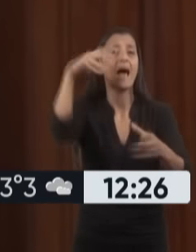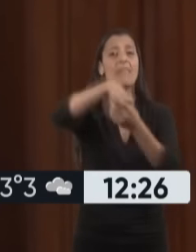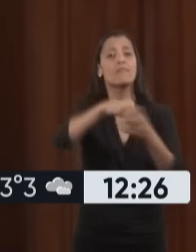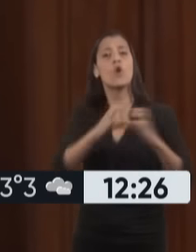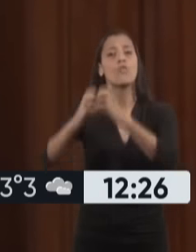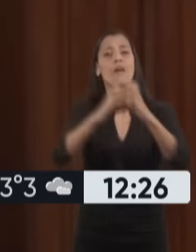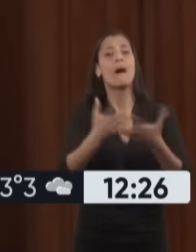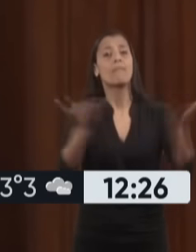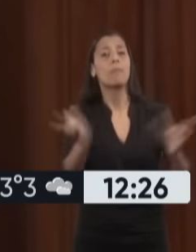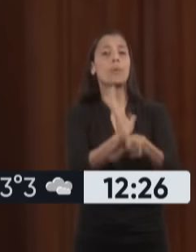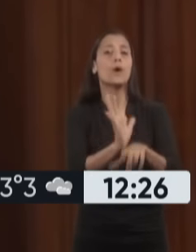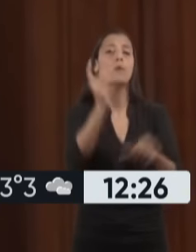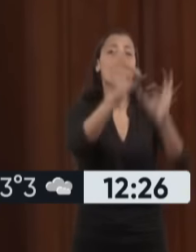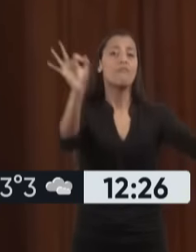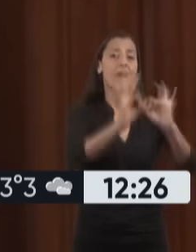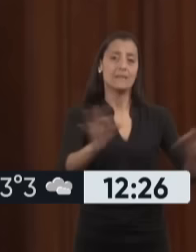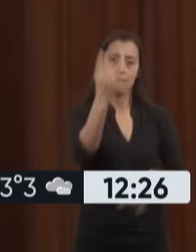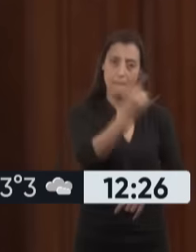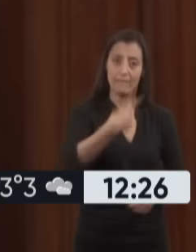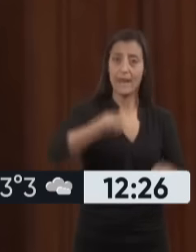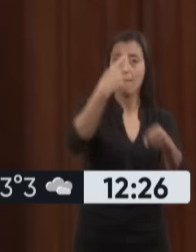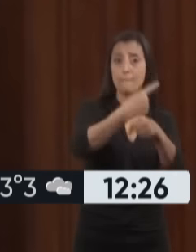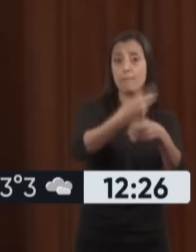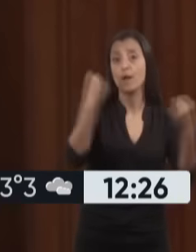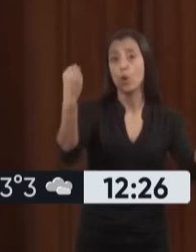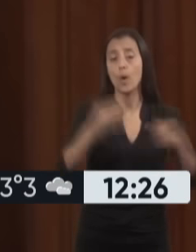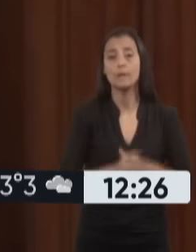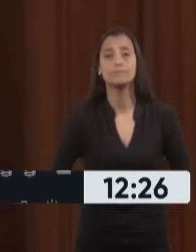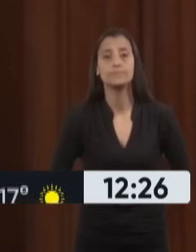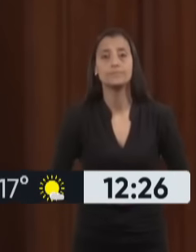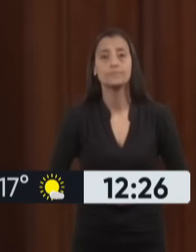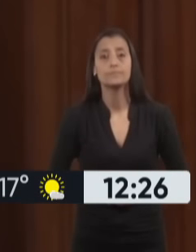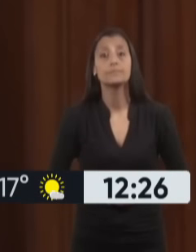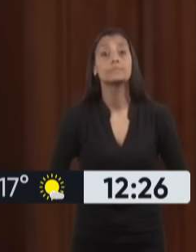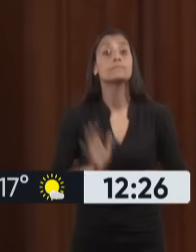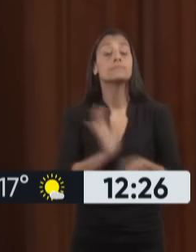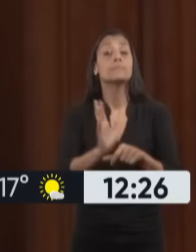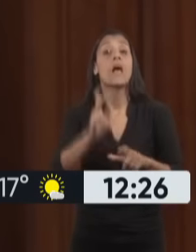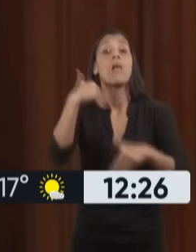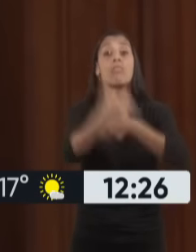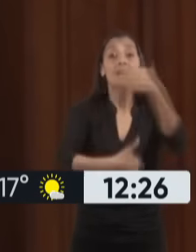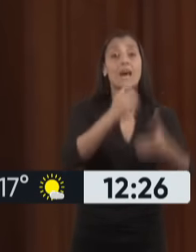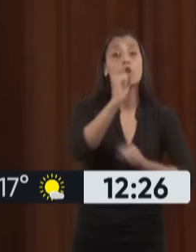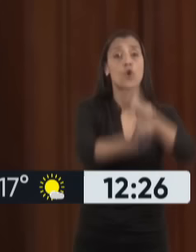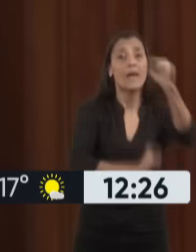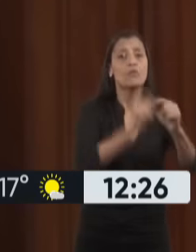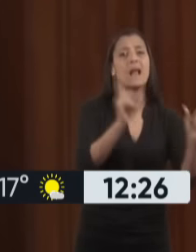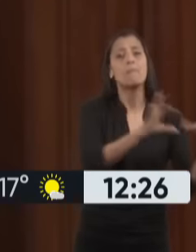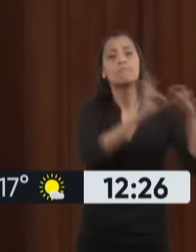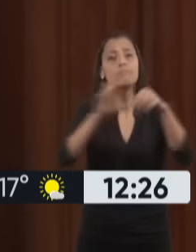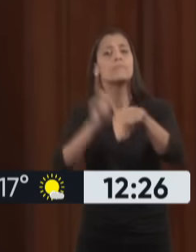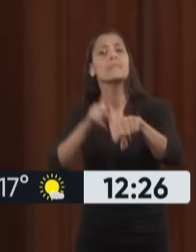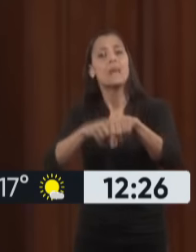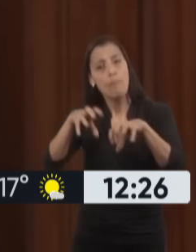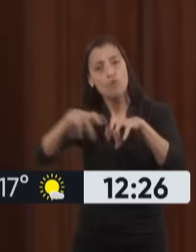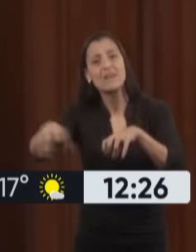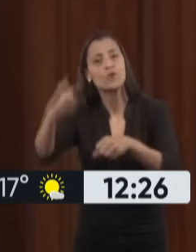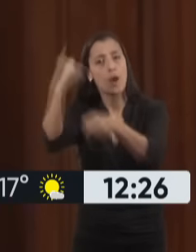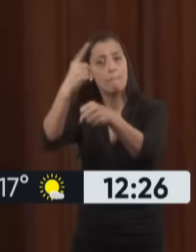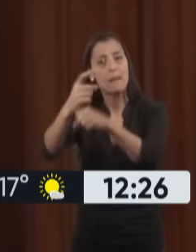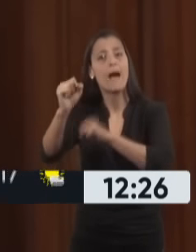público. El primero es el que tacha de incompatible el desarrollo industrial en simultáneo con el de los sectores primarios de la